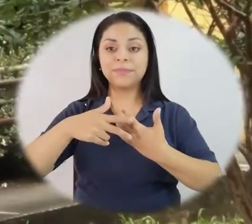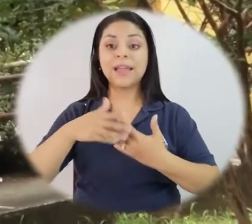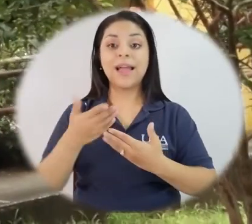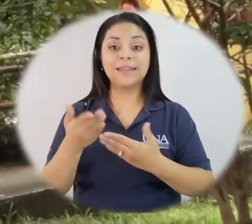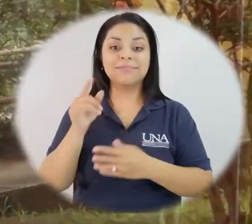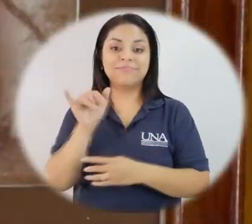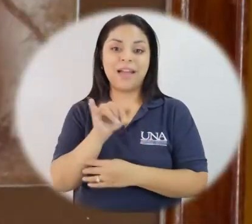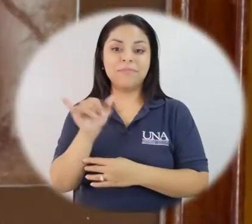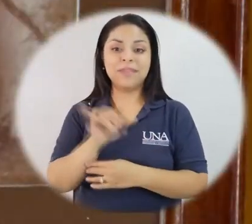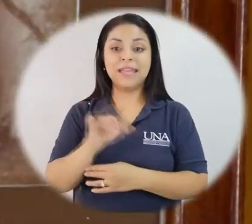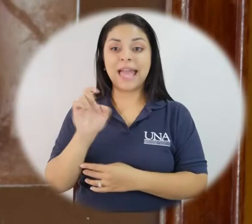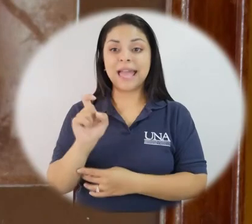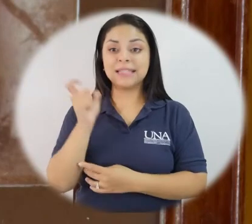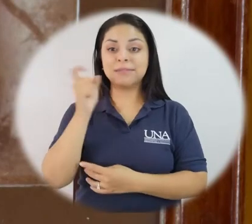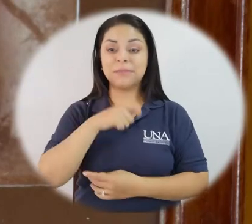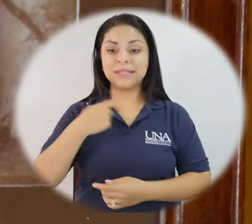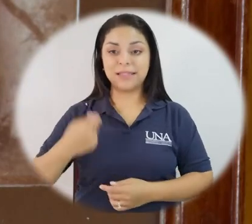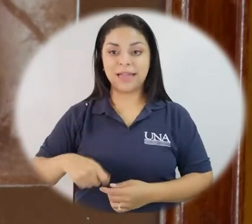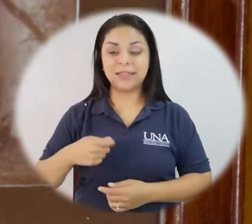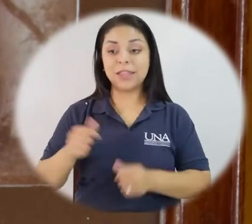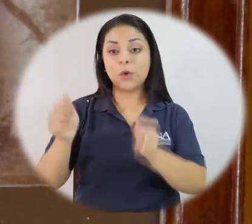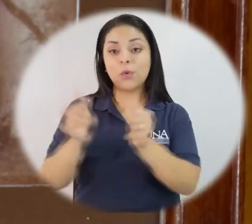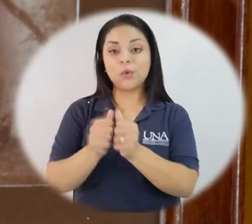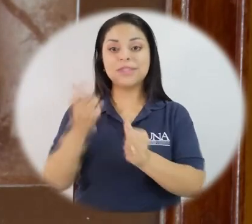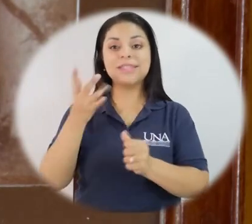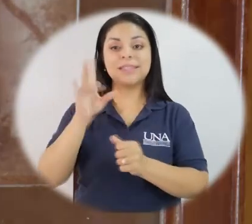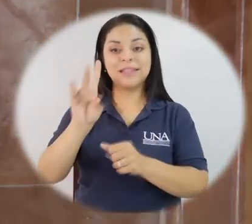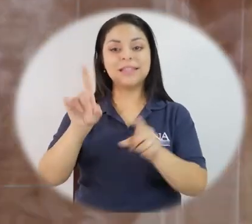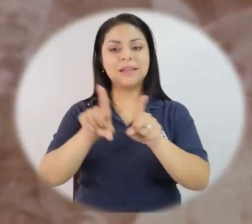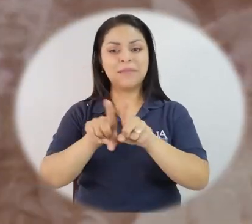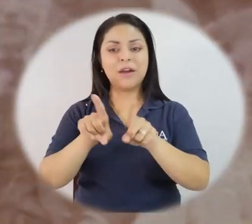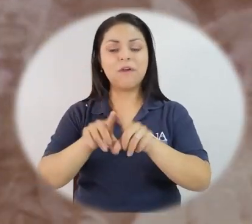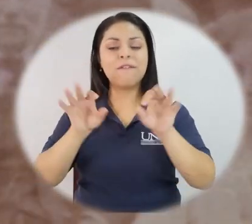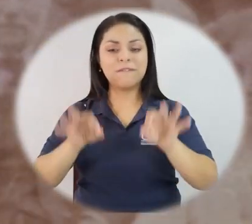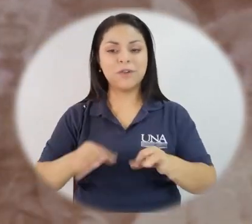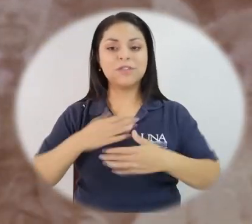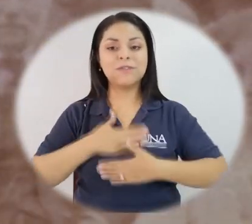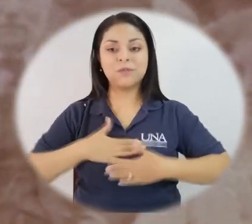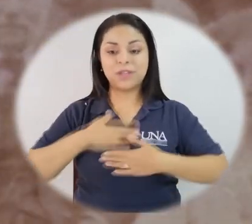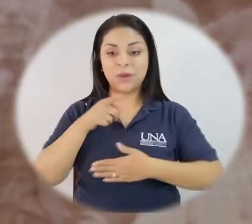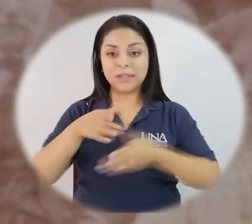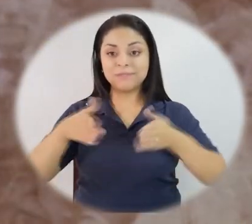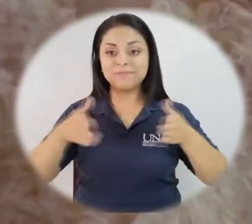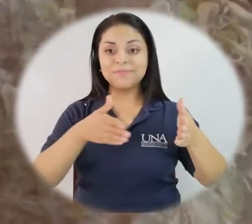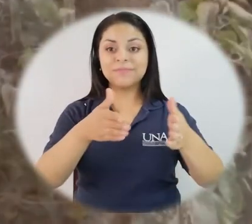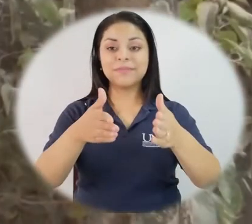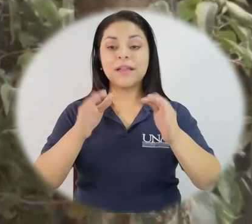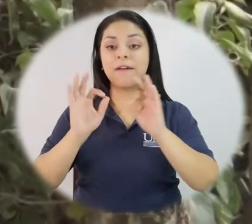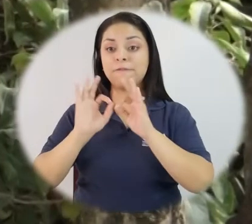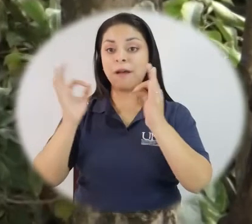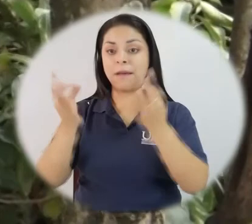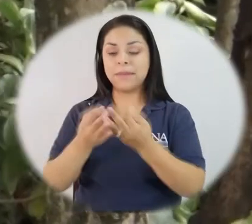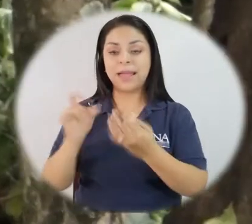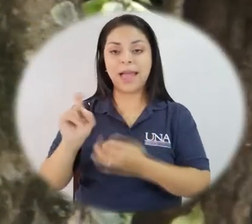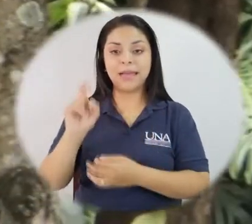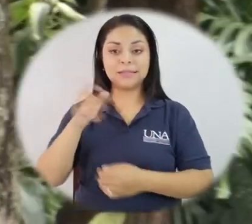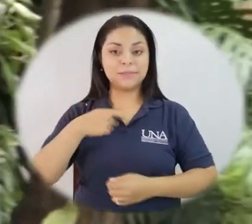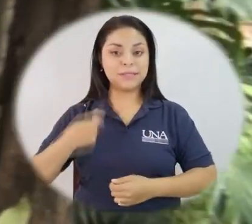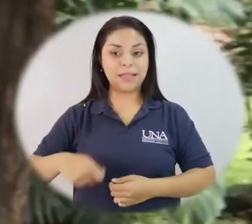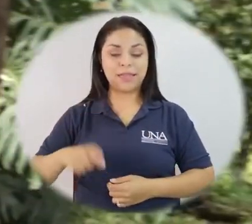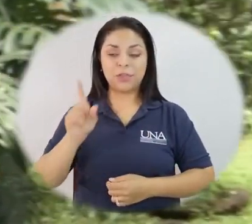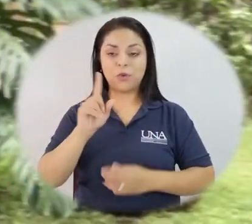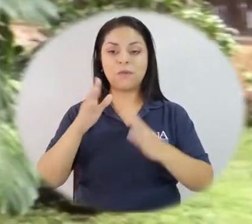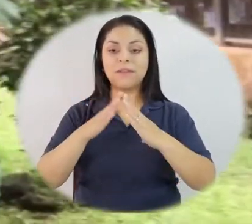Posiblemente hasta el expresidente y sus 17 hermanos disfrutaron de este corredor. La familia del expresidente no vivía